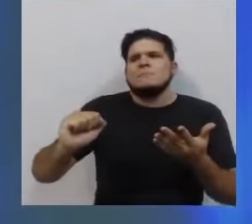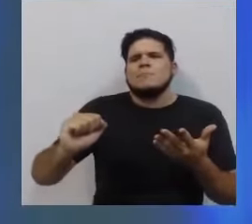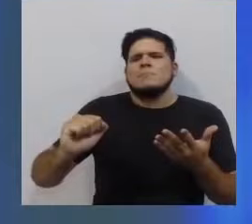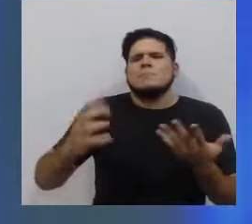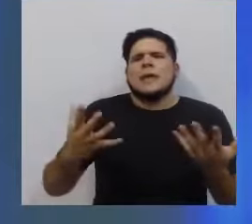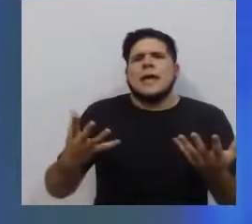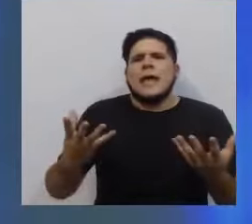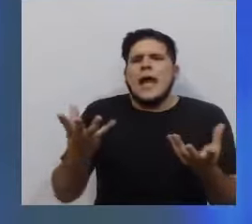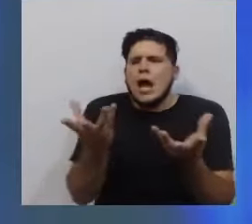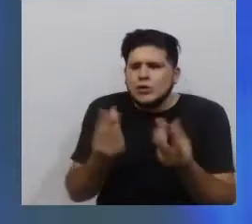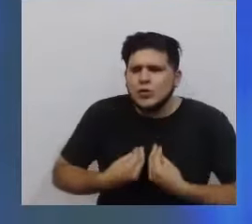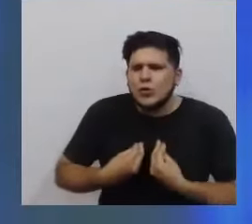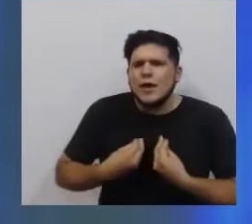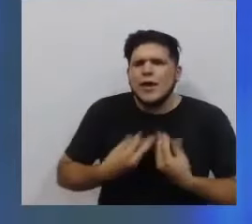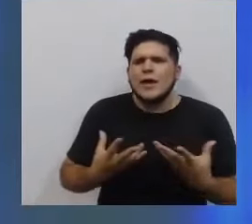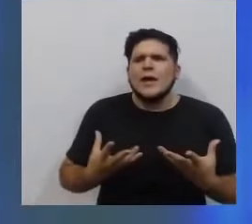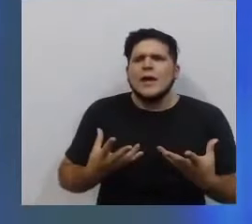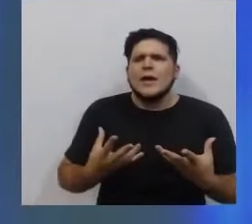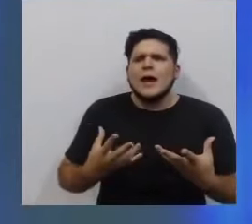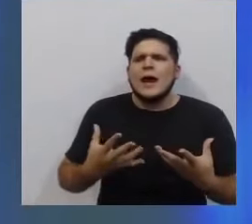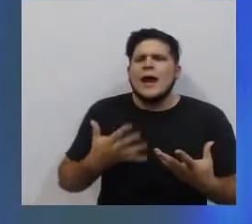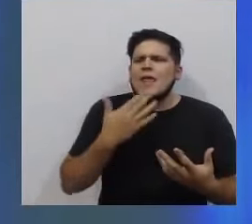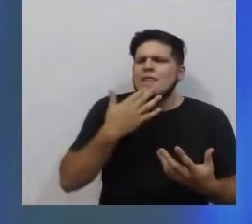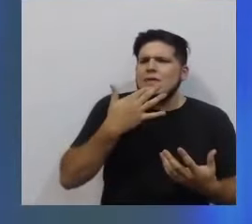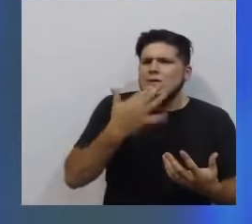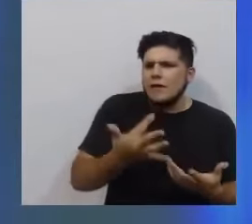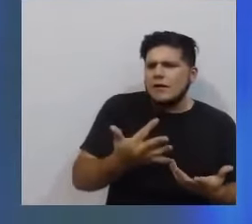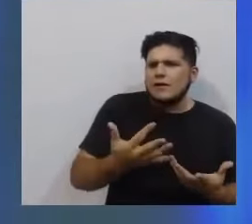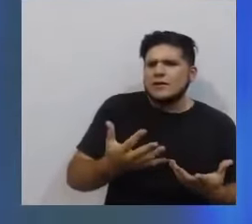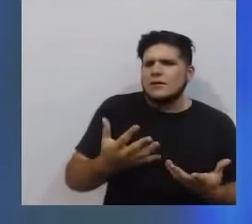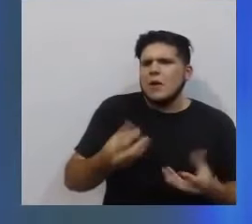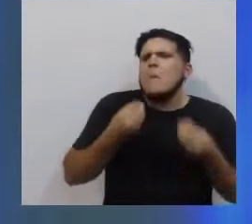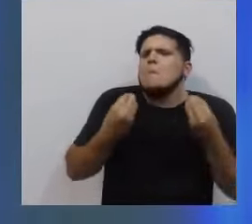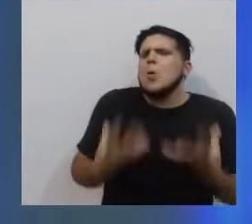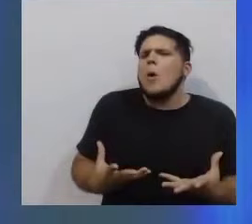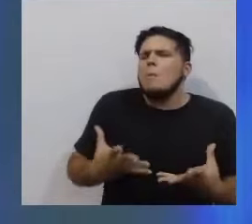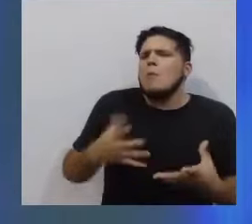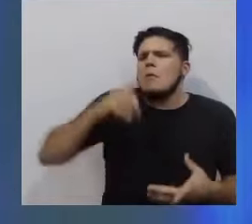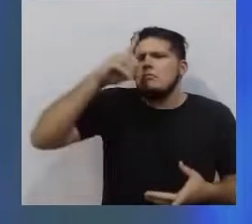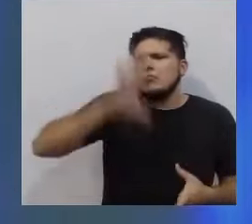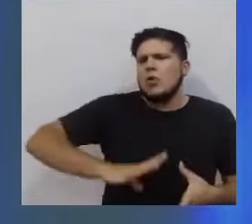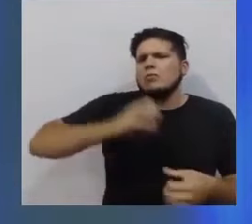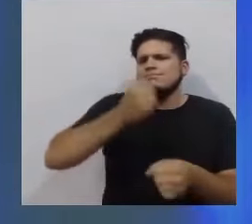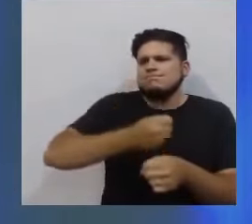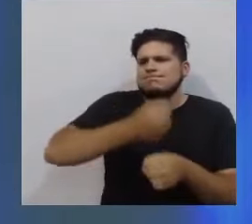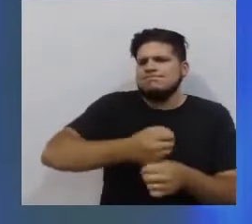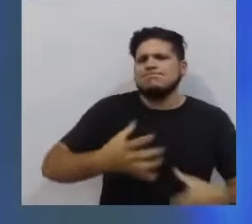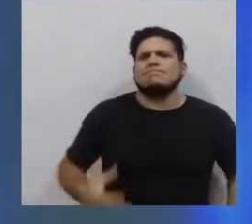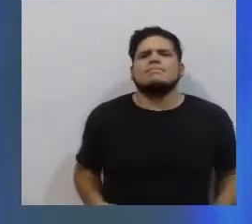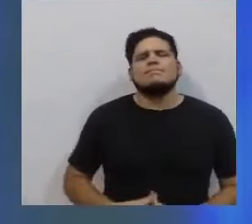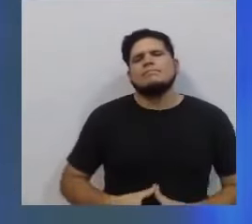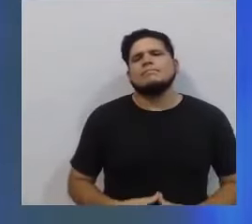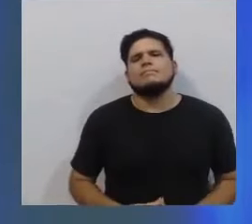espiritual se vale de la fe siempre como un principio de obediencia la